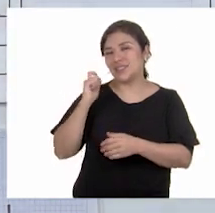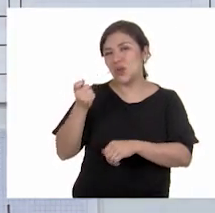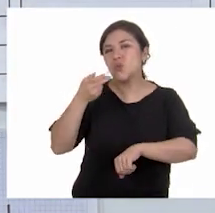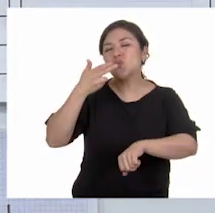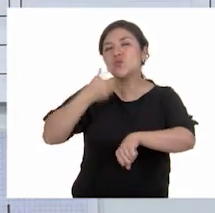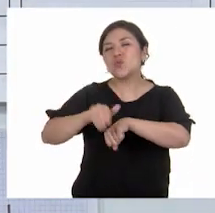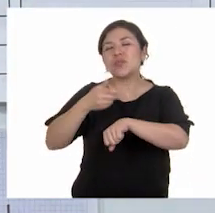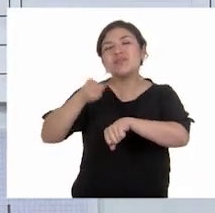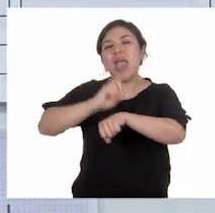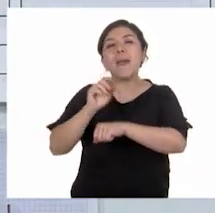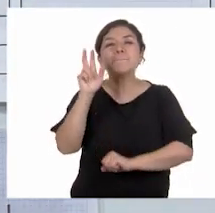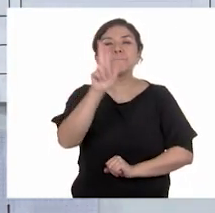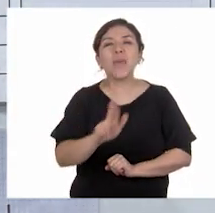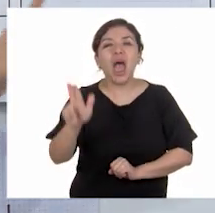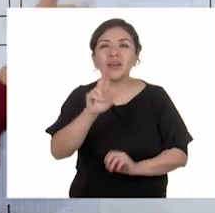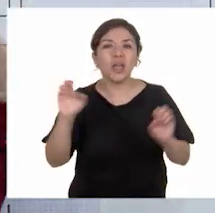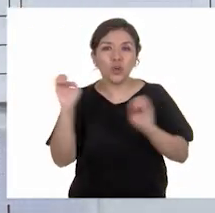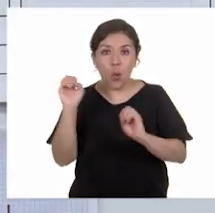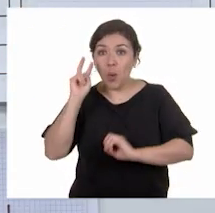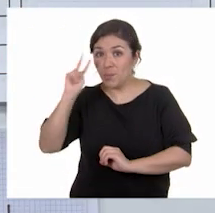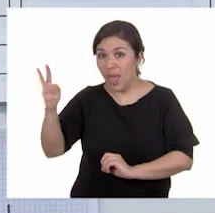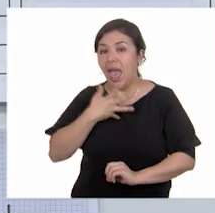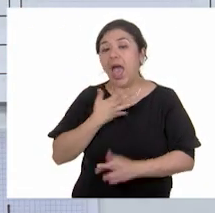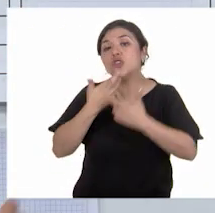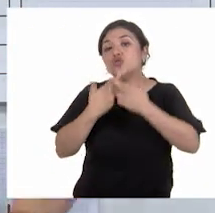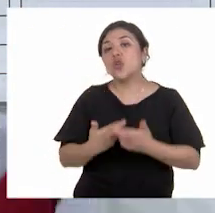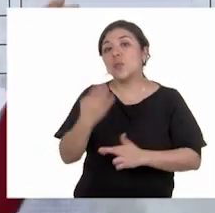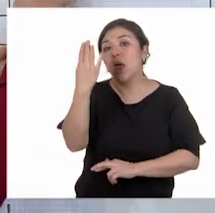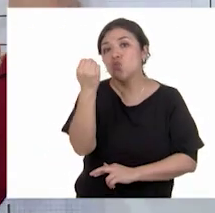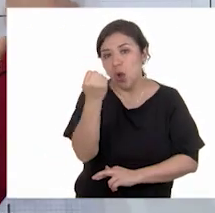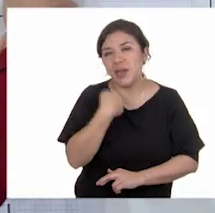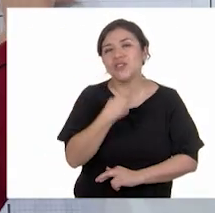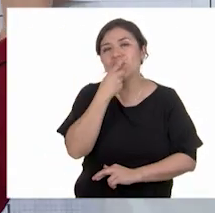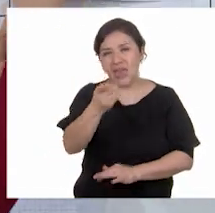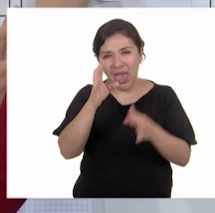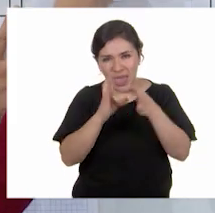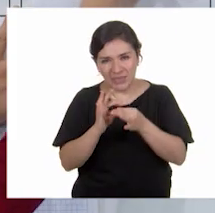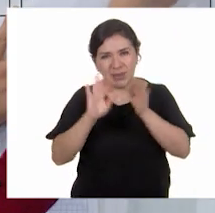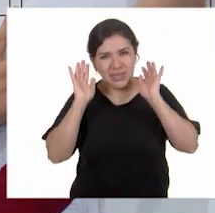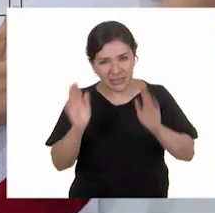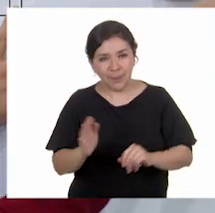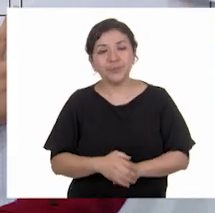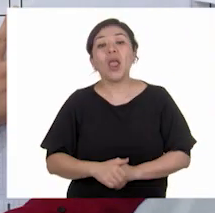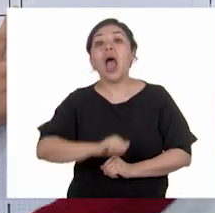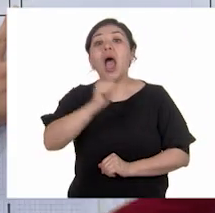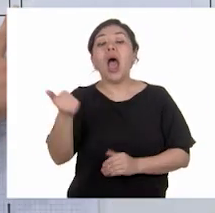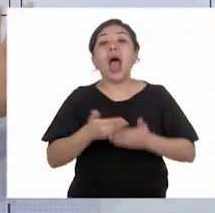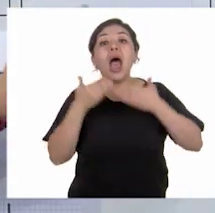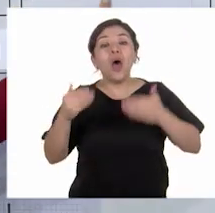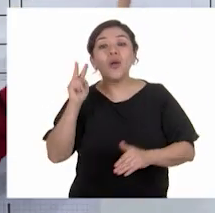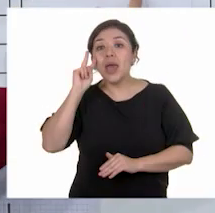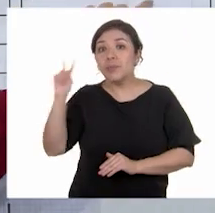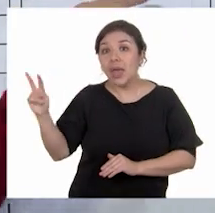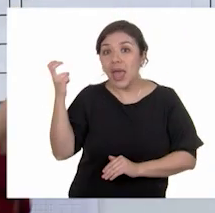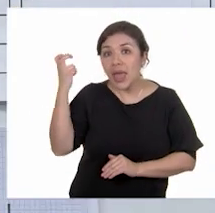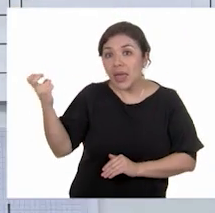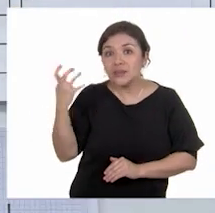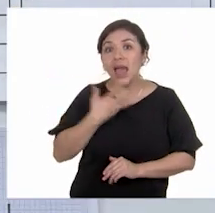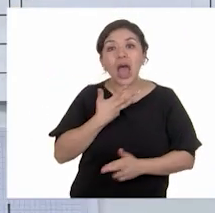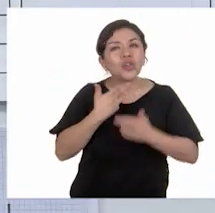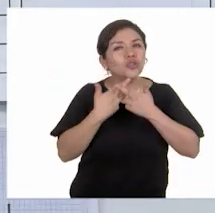del martes. Ya tenemos que son 9, ya explicamos por qué. Y entonces ahora vamos a ver,